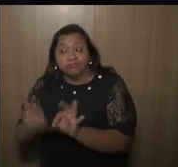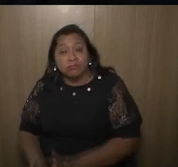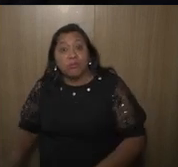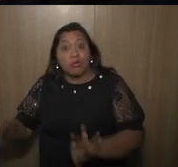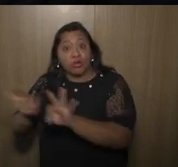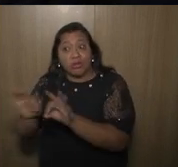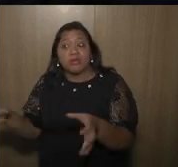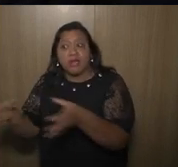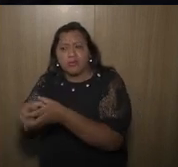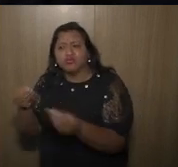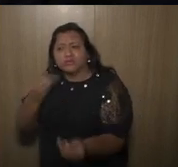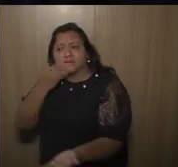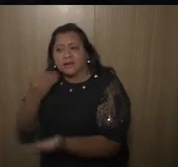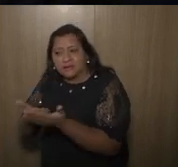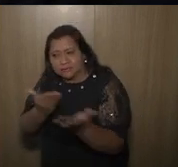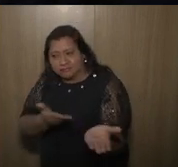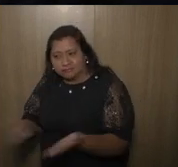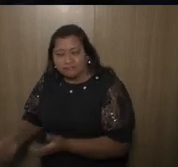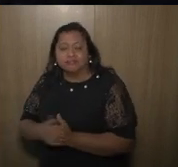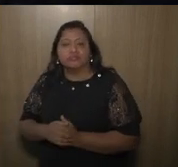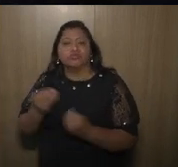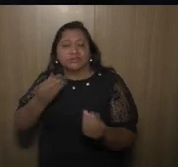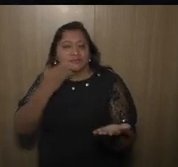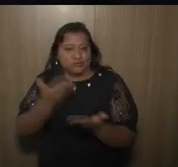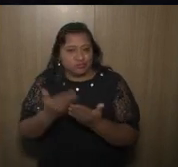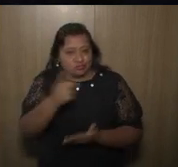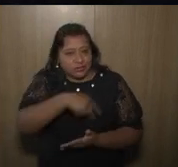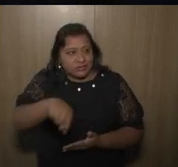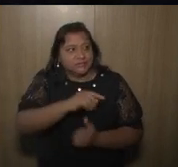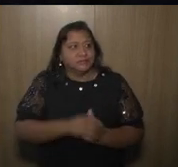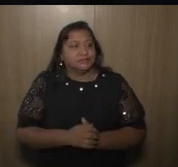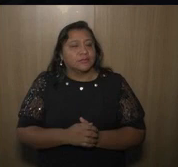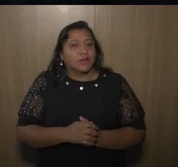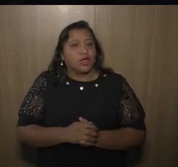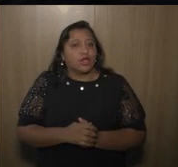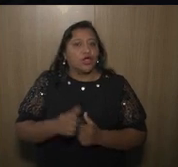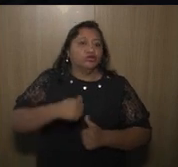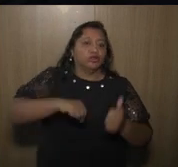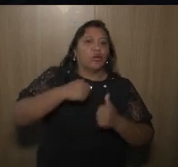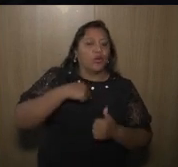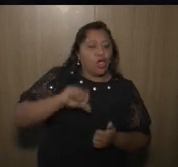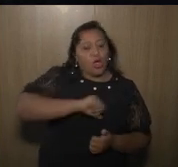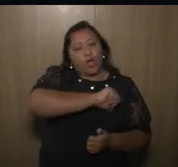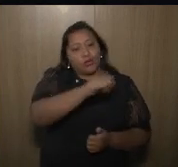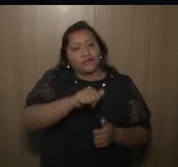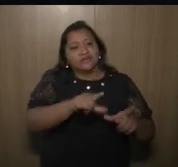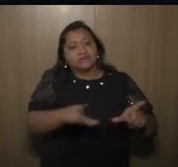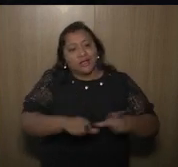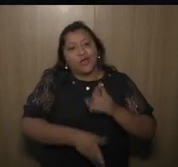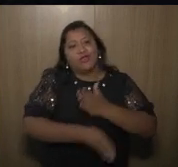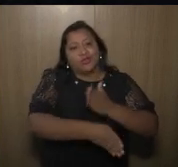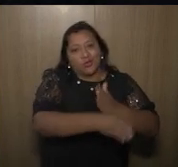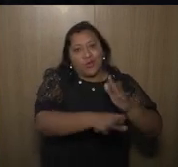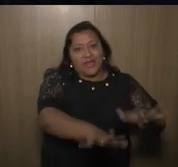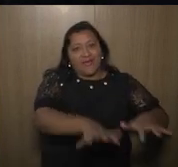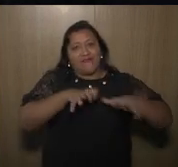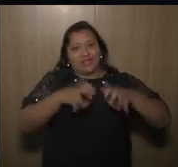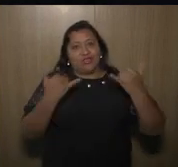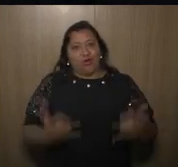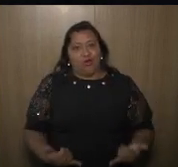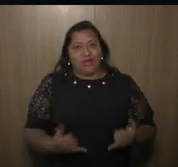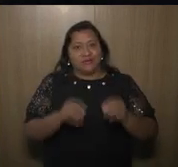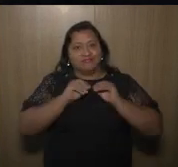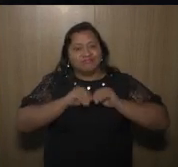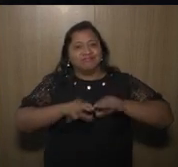Reinés. Muchas gracias por recibirme. Muchas gracias a ustedes. Yo voy a volver al auditorio para que continúen con este evento de lanzamiento. Me voy a